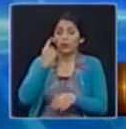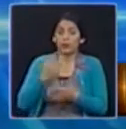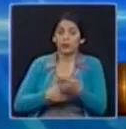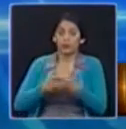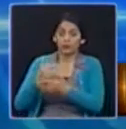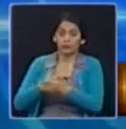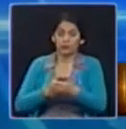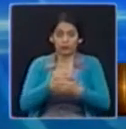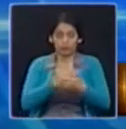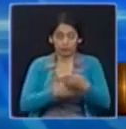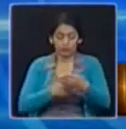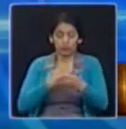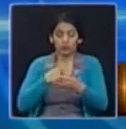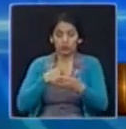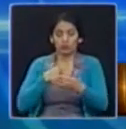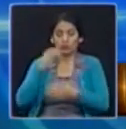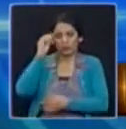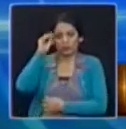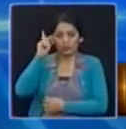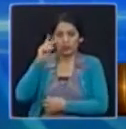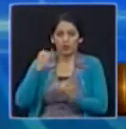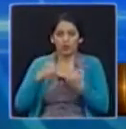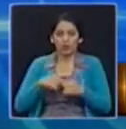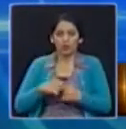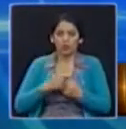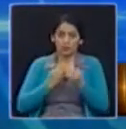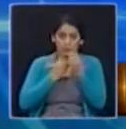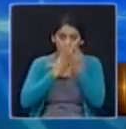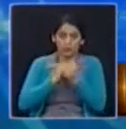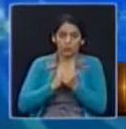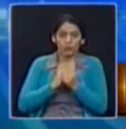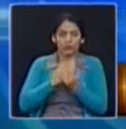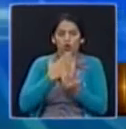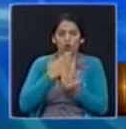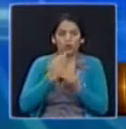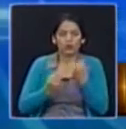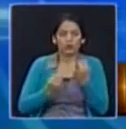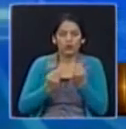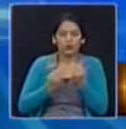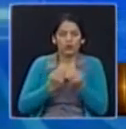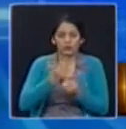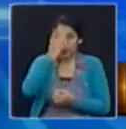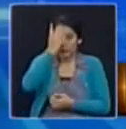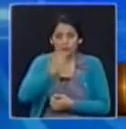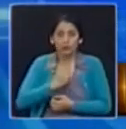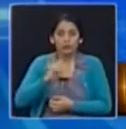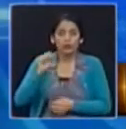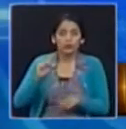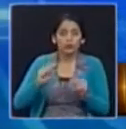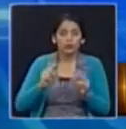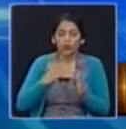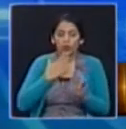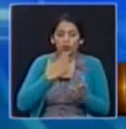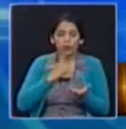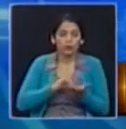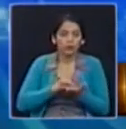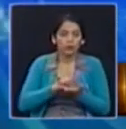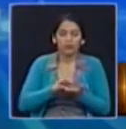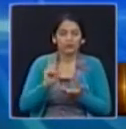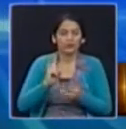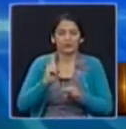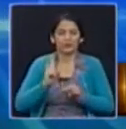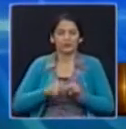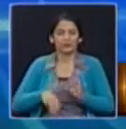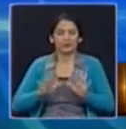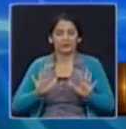opinión. Yo soy juez en este momento, no podría adelantar criterio, pero en todo caso nosotros estamos